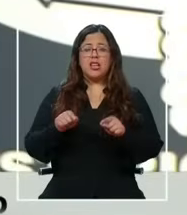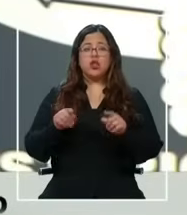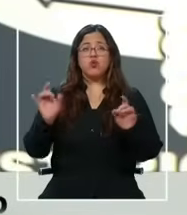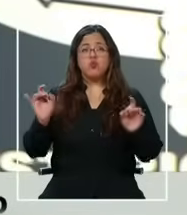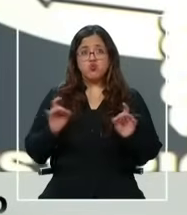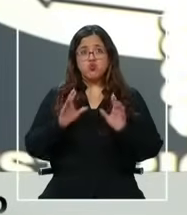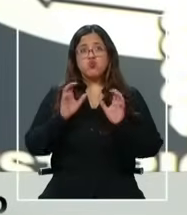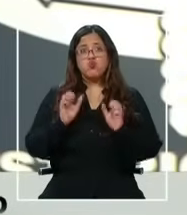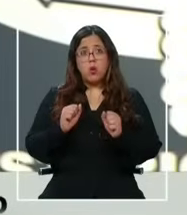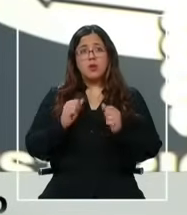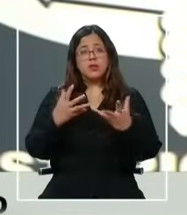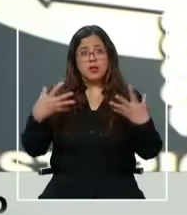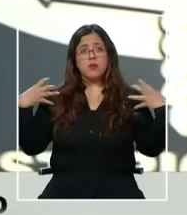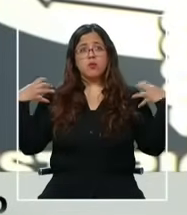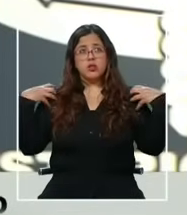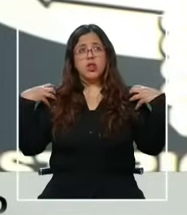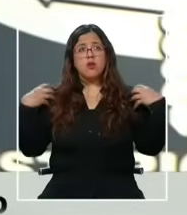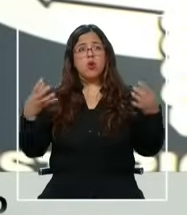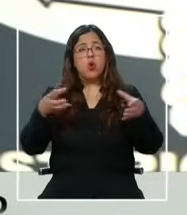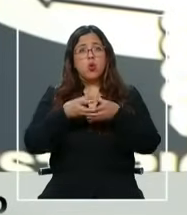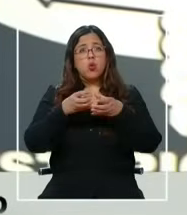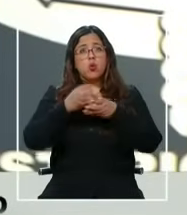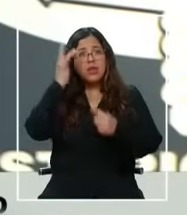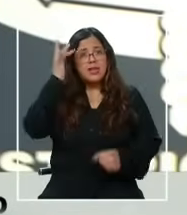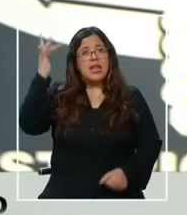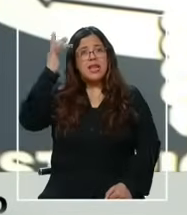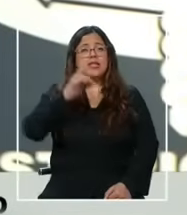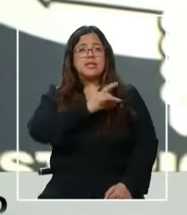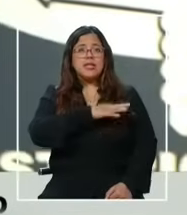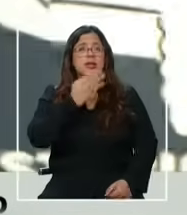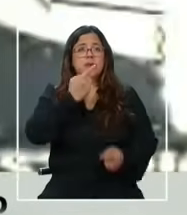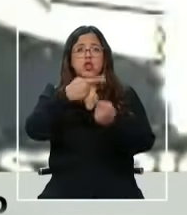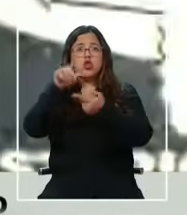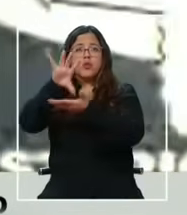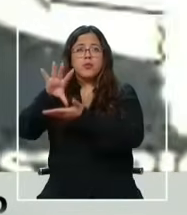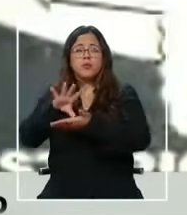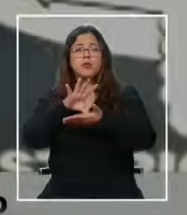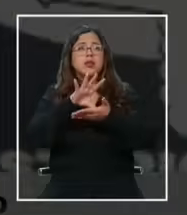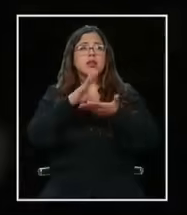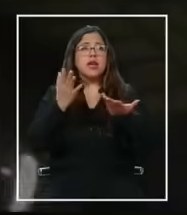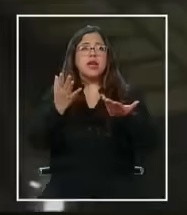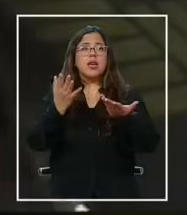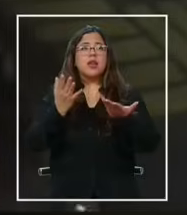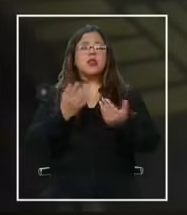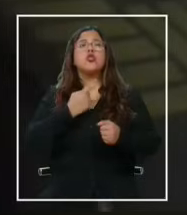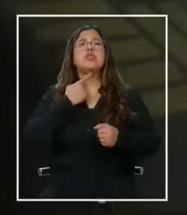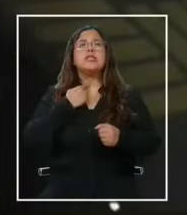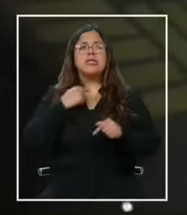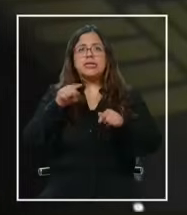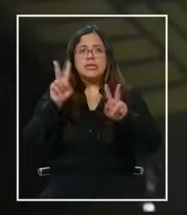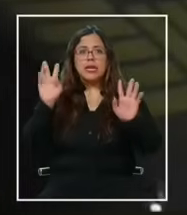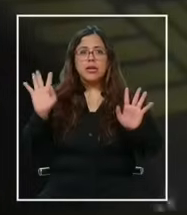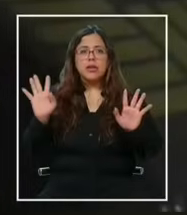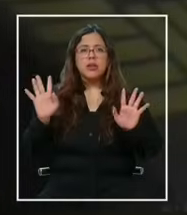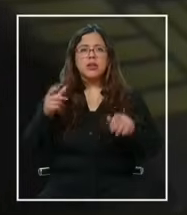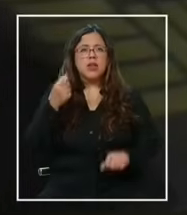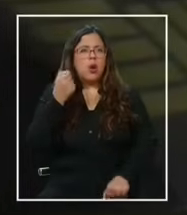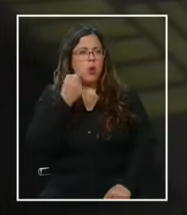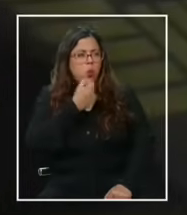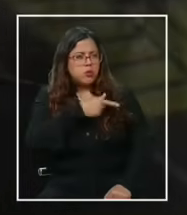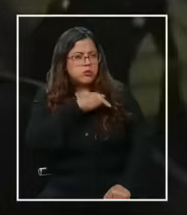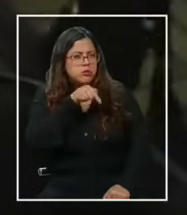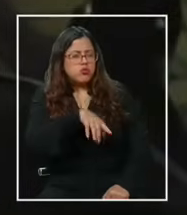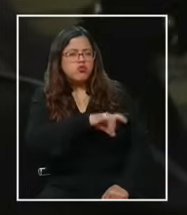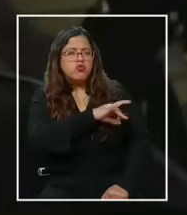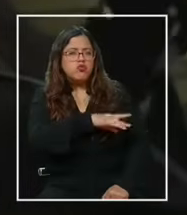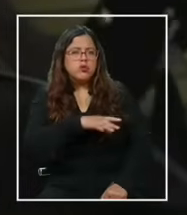haber participado cuerpo de inteligencia de chile y extranjero con intereses espurios acusación directa a nuestro país en